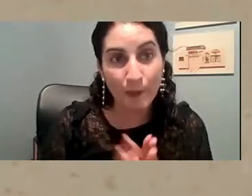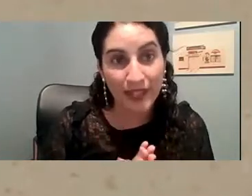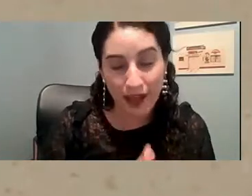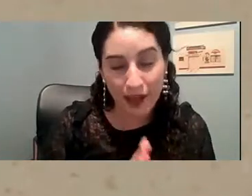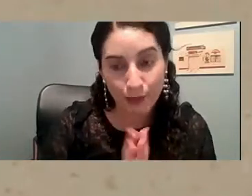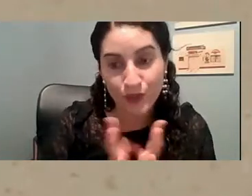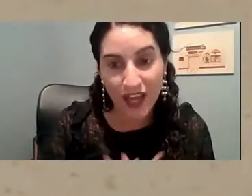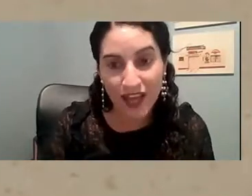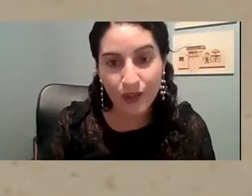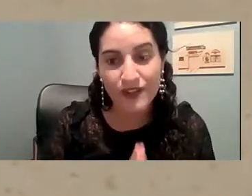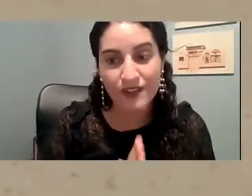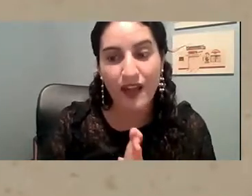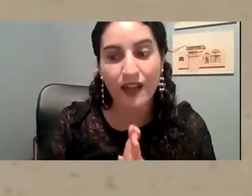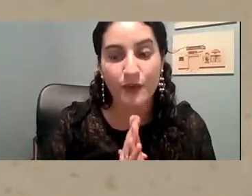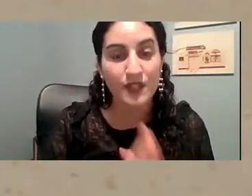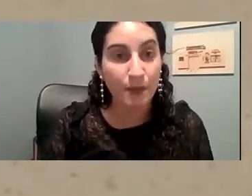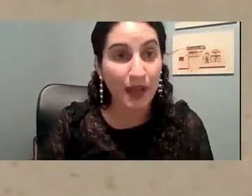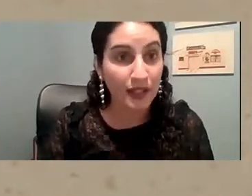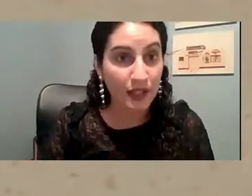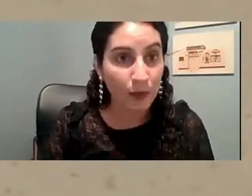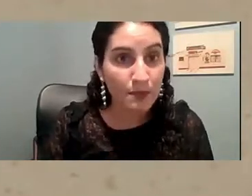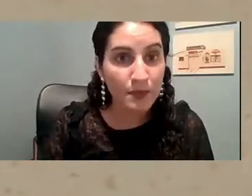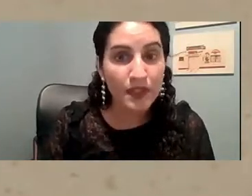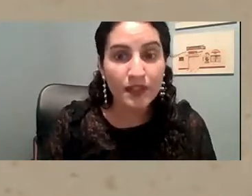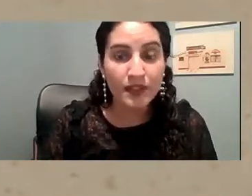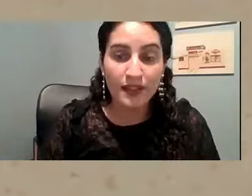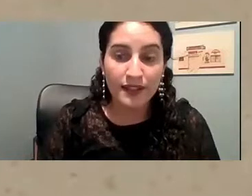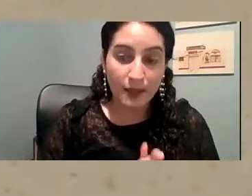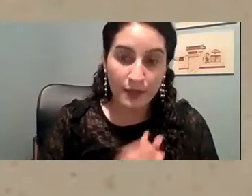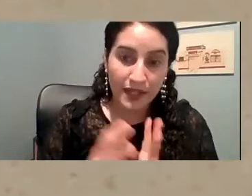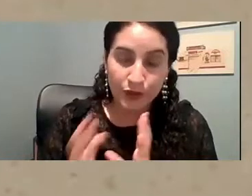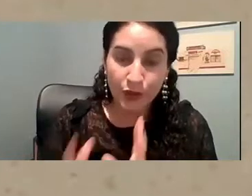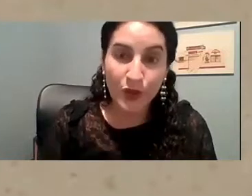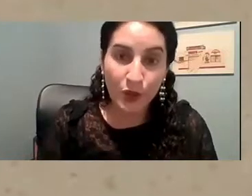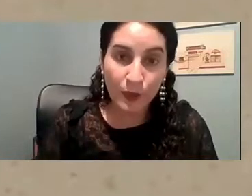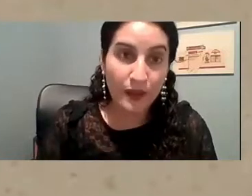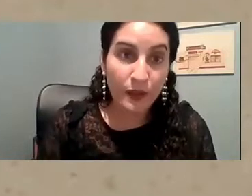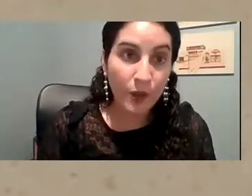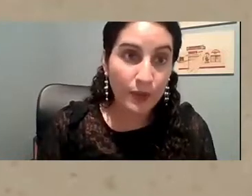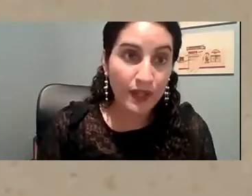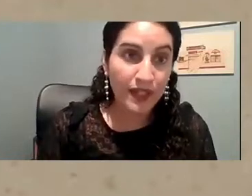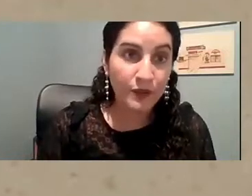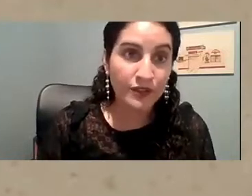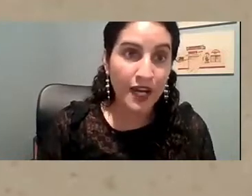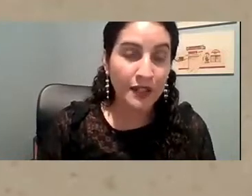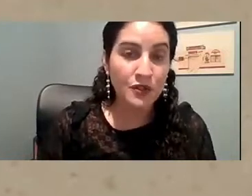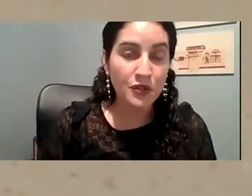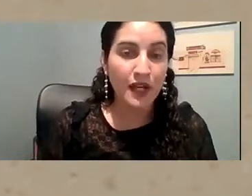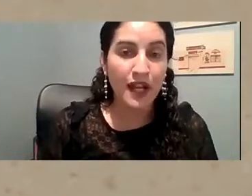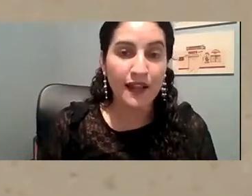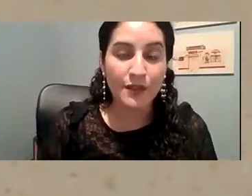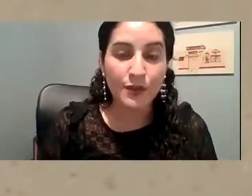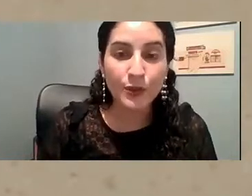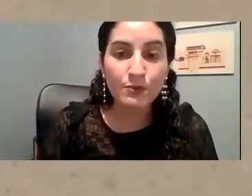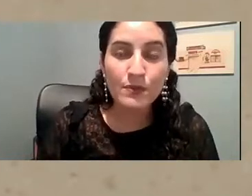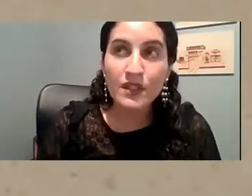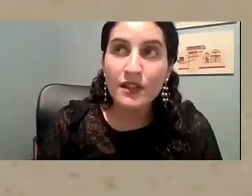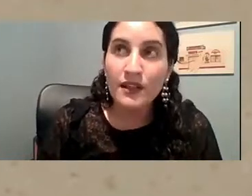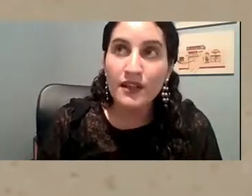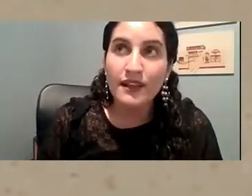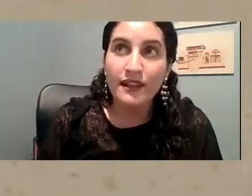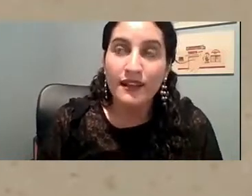invito a buscarlo, está en nuestra página web. También todos los videos los pueden encontrar en nuestro canal de